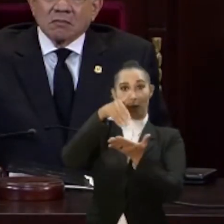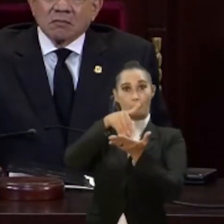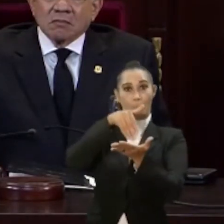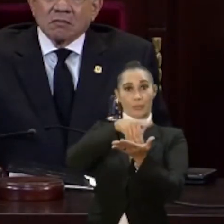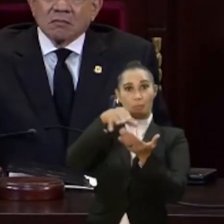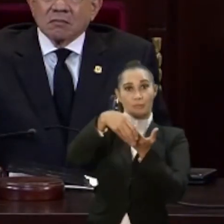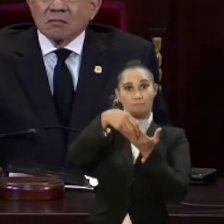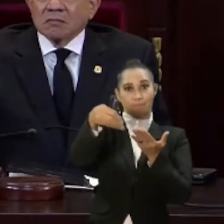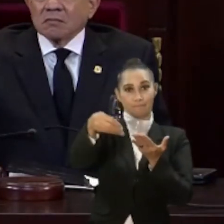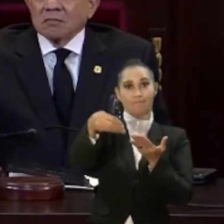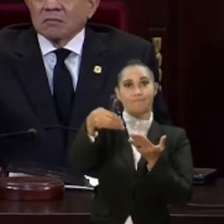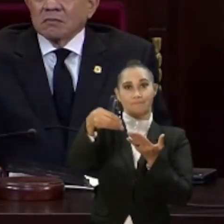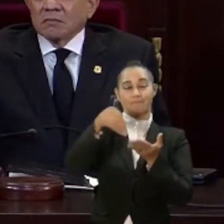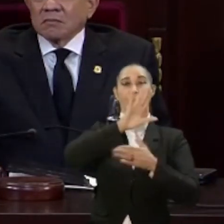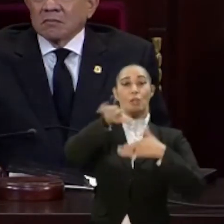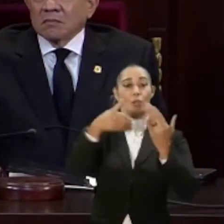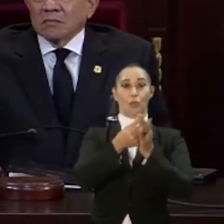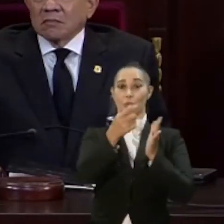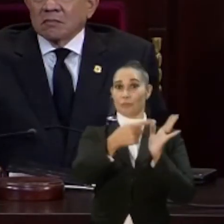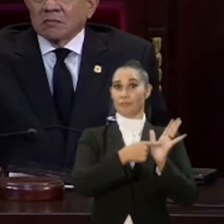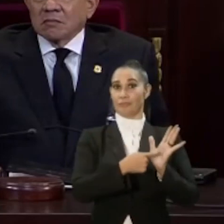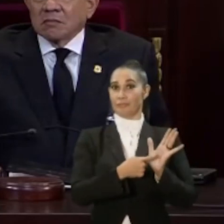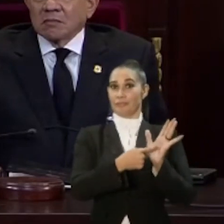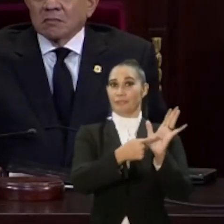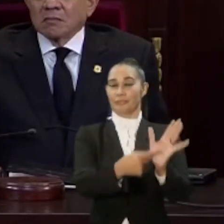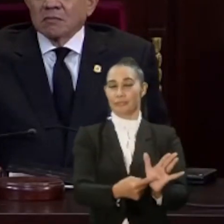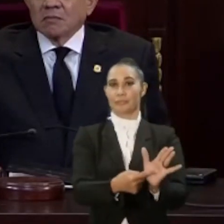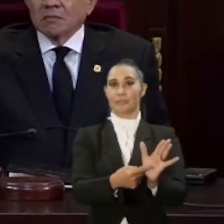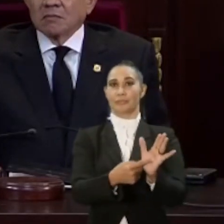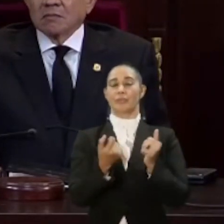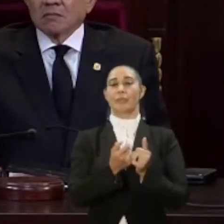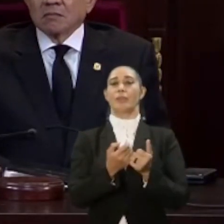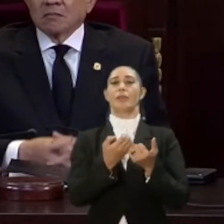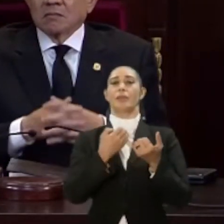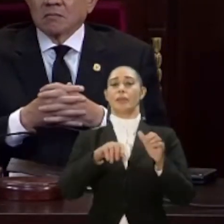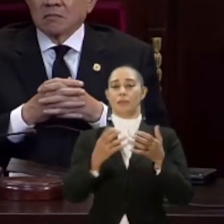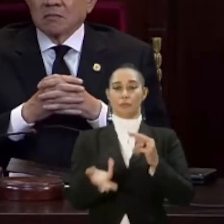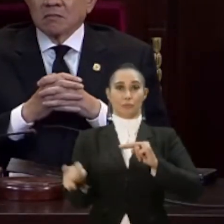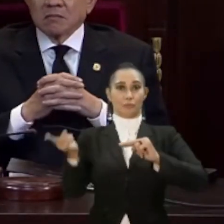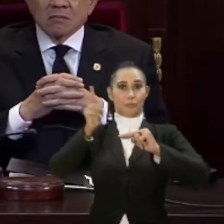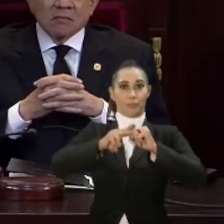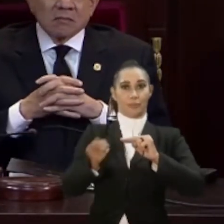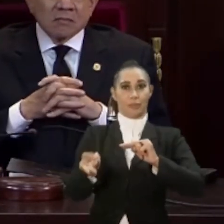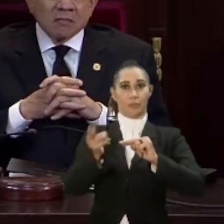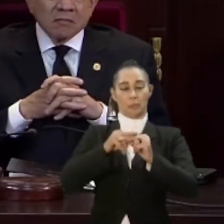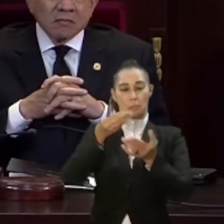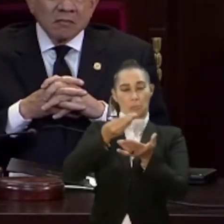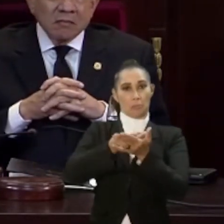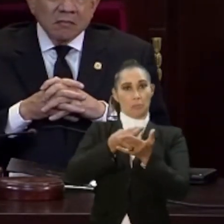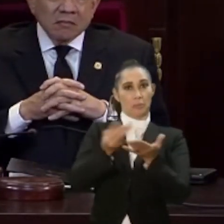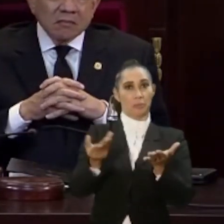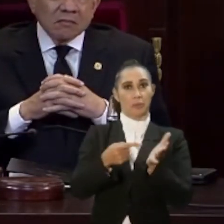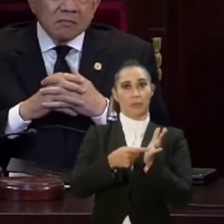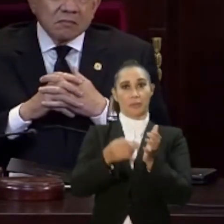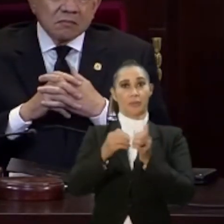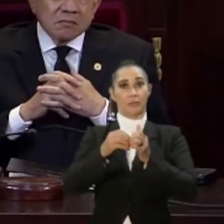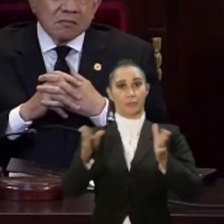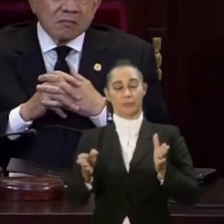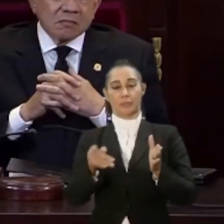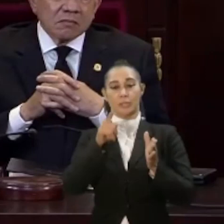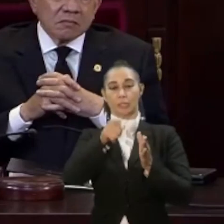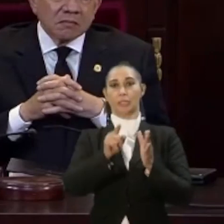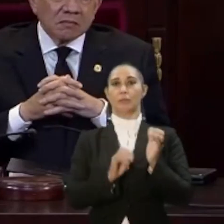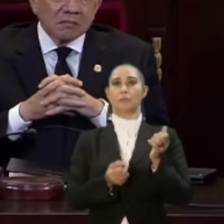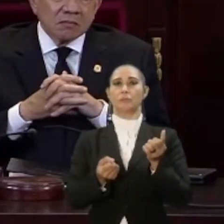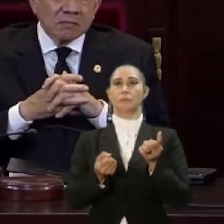$585 millones. Todo esto demuestra el efecto multiplicador de una mínima inversión pública que está